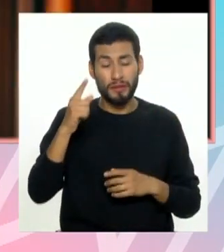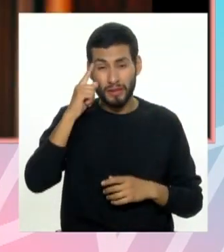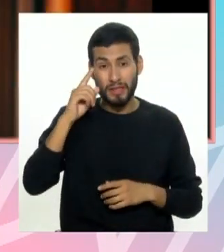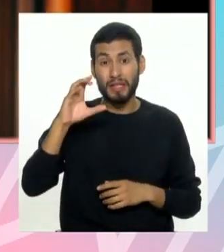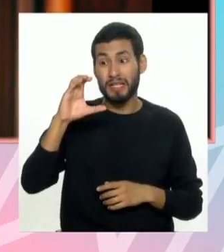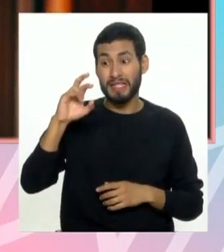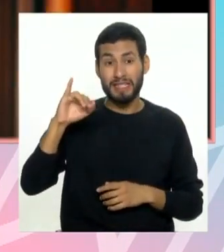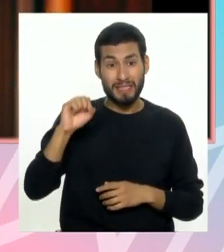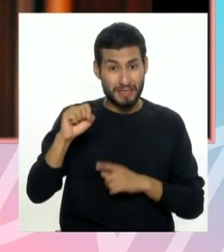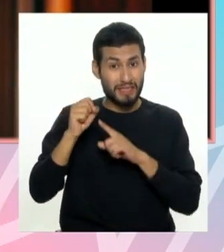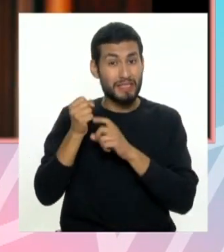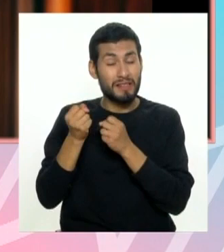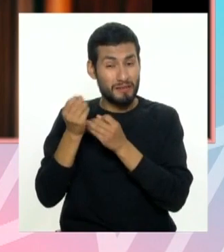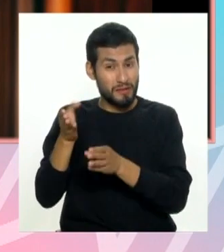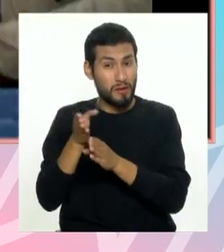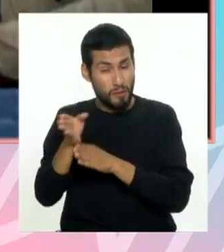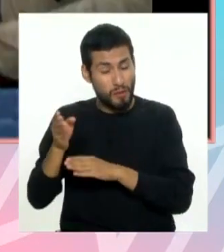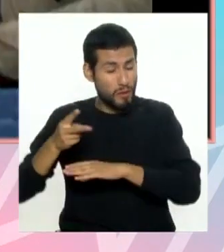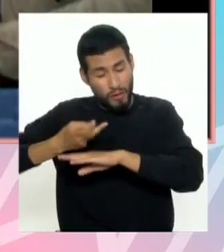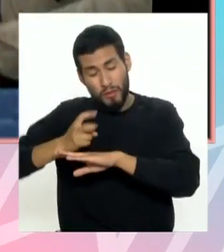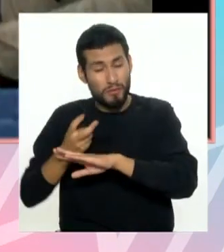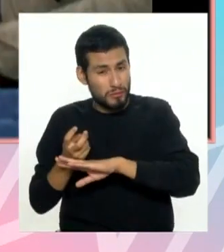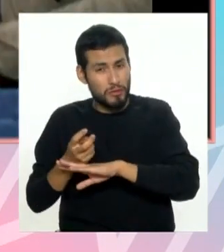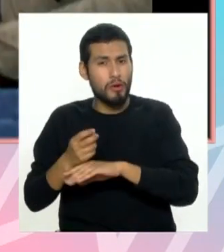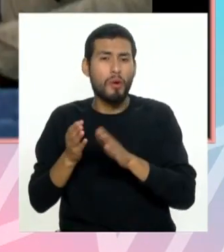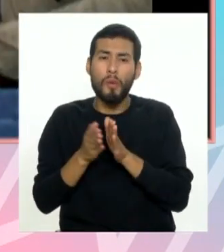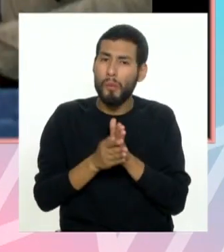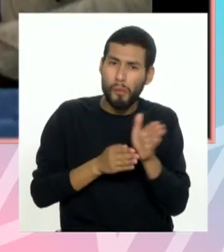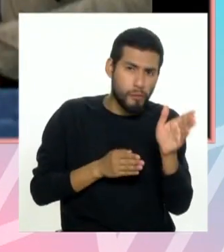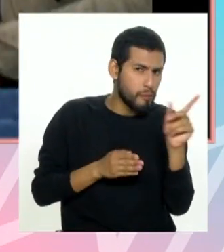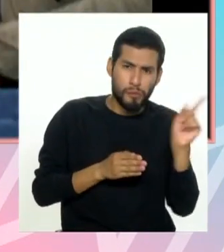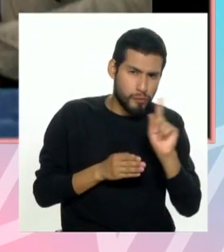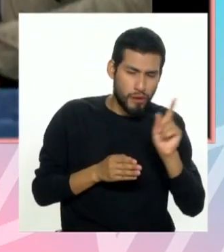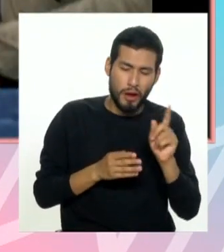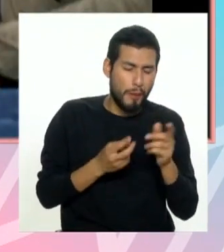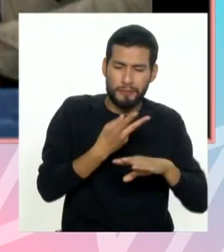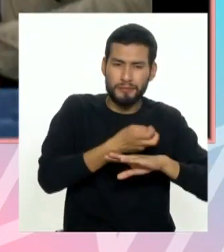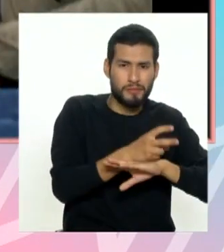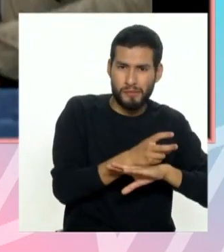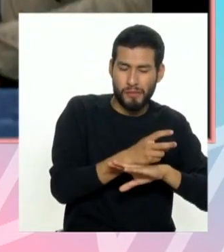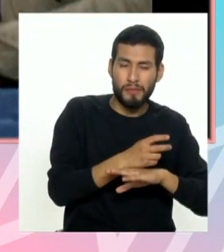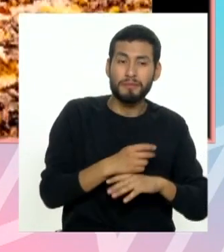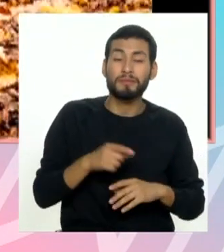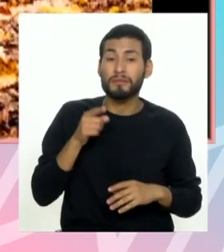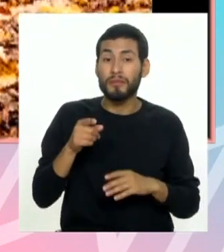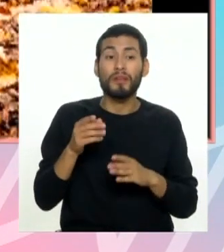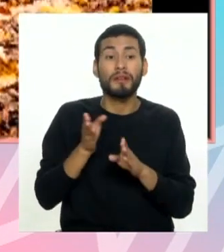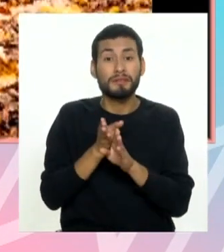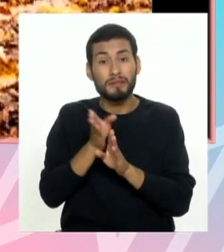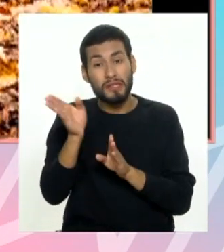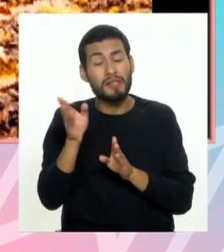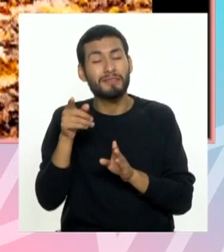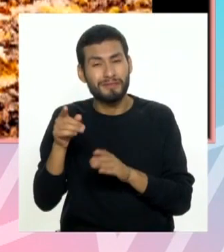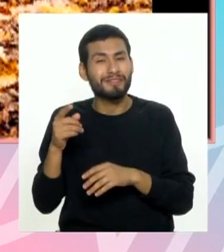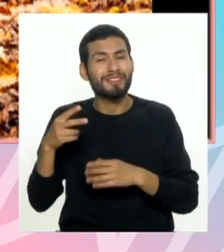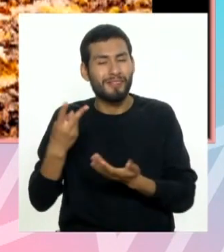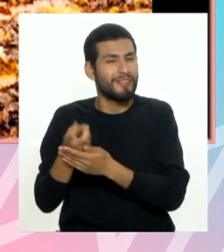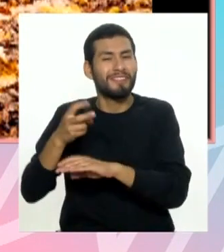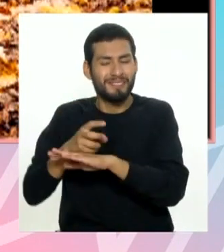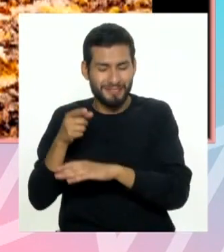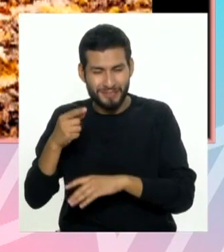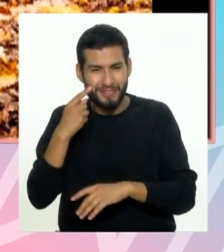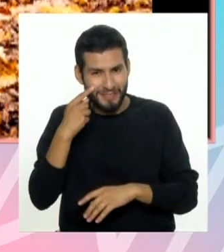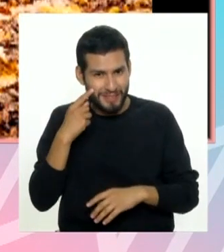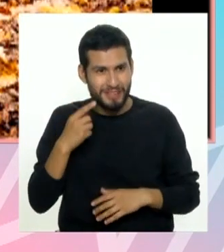epilépticas convulsivas y crisis epilépticas no convulsivas. Esas crisis epilépticas convulsivas, por ejemplo, son quizás las más conocidas, donde